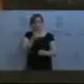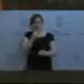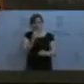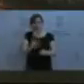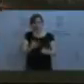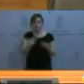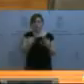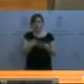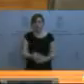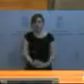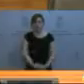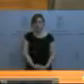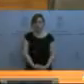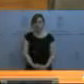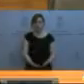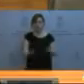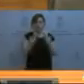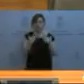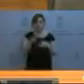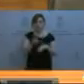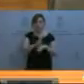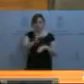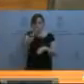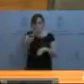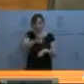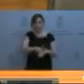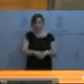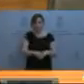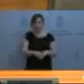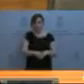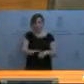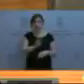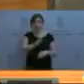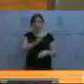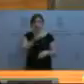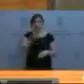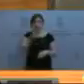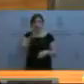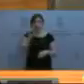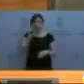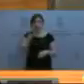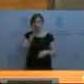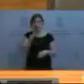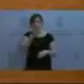gracias. Gracias, señor consejero. Señor de Rueda, tiene la palabra.